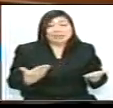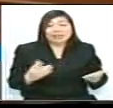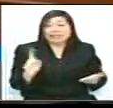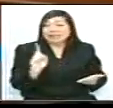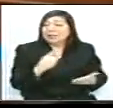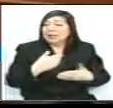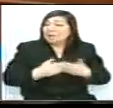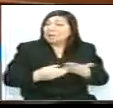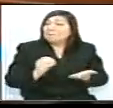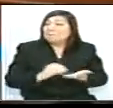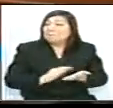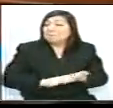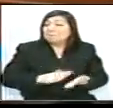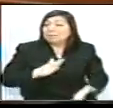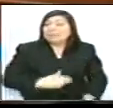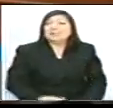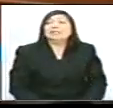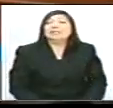para generar más riqueza,